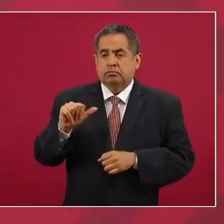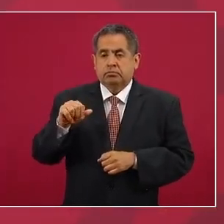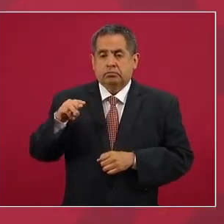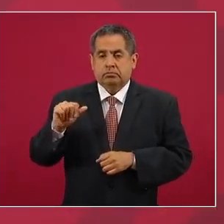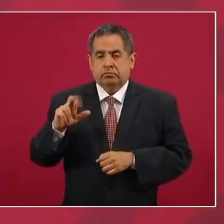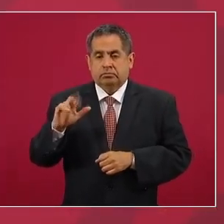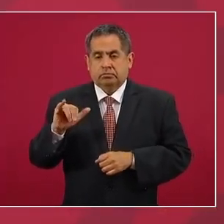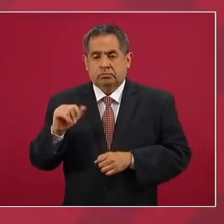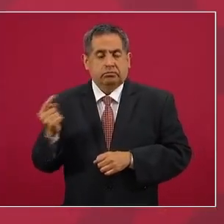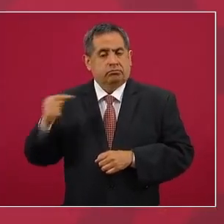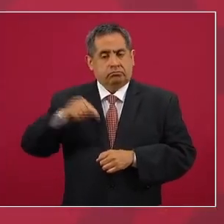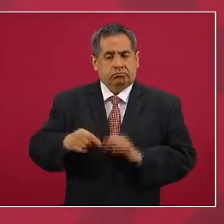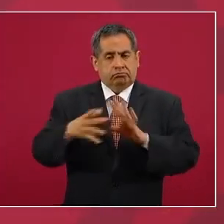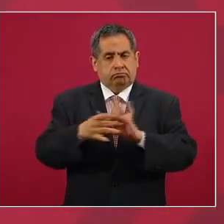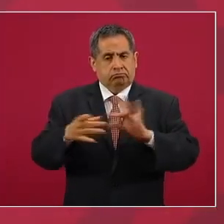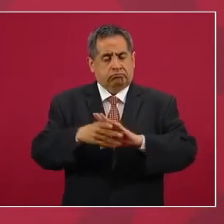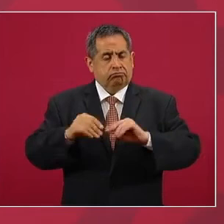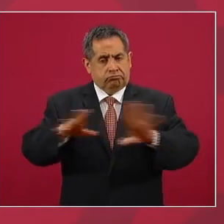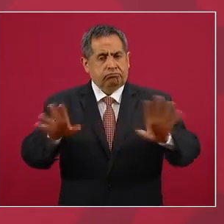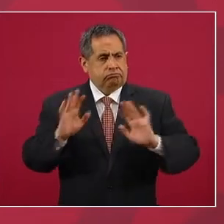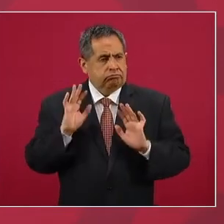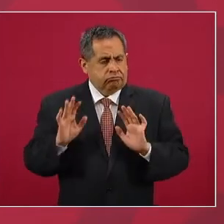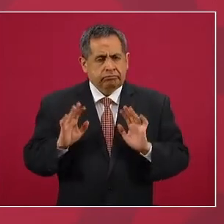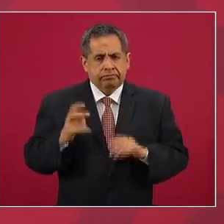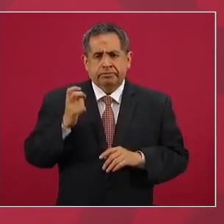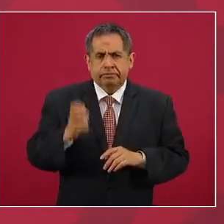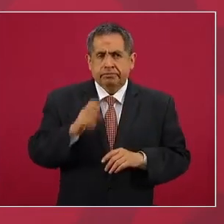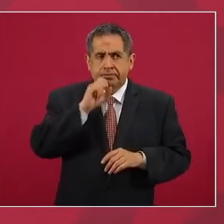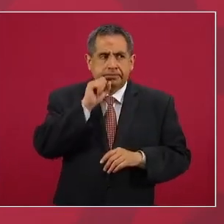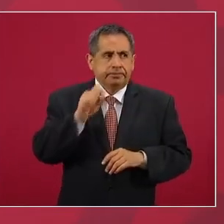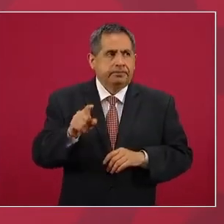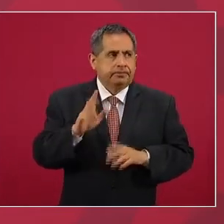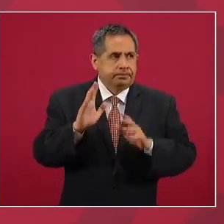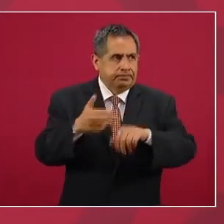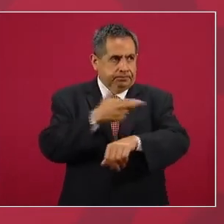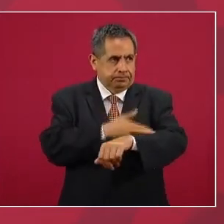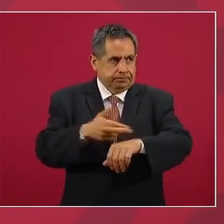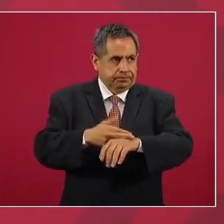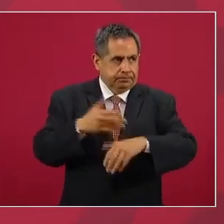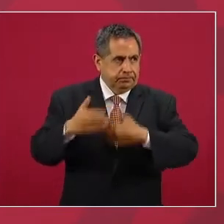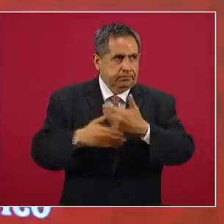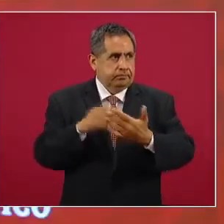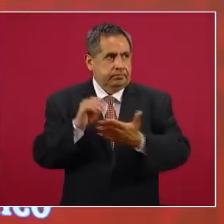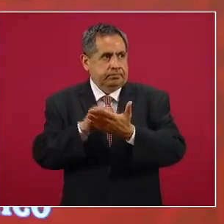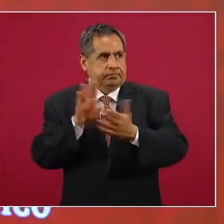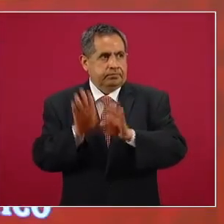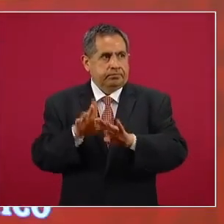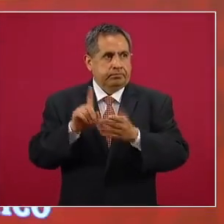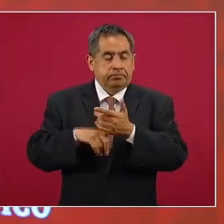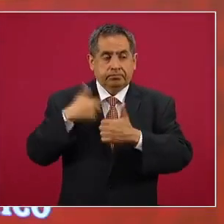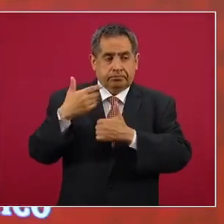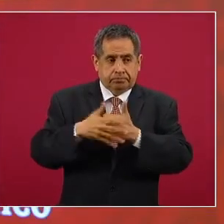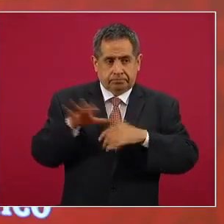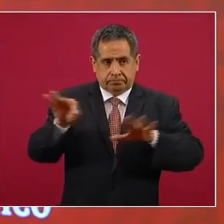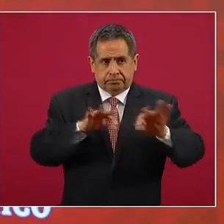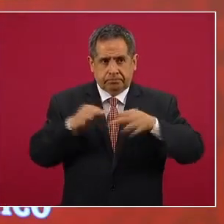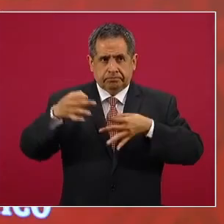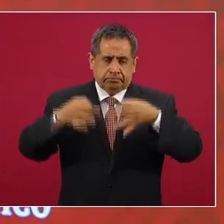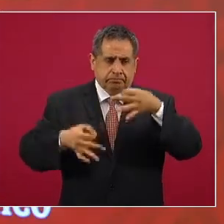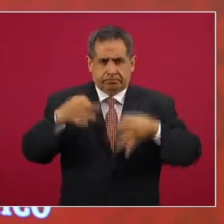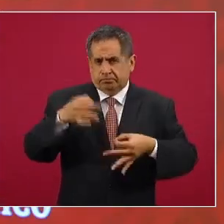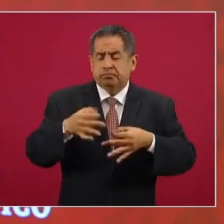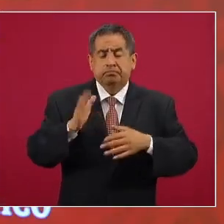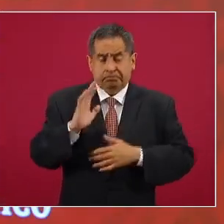explique aquí, porque incluso está ya por establecerse el tribunal